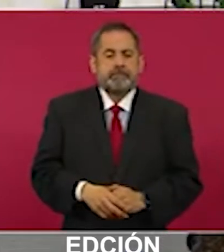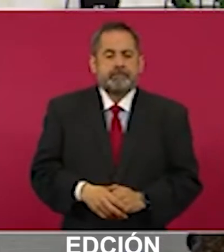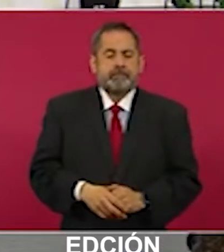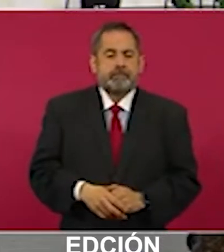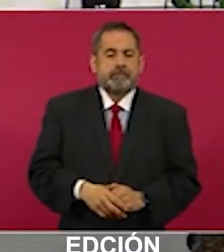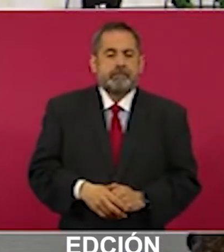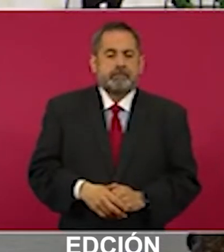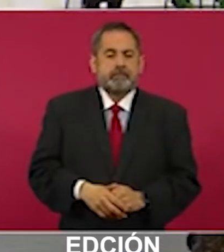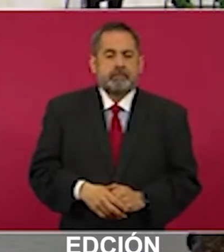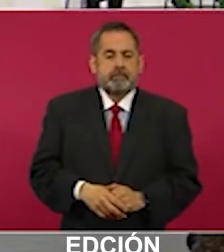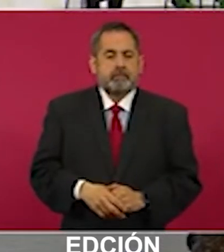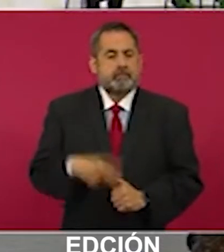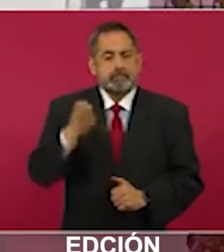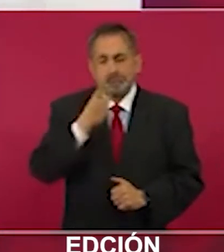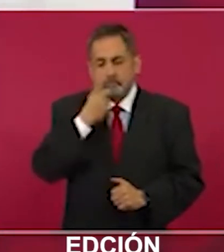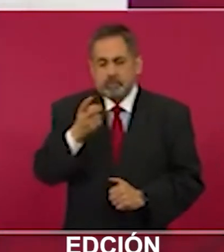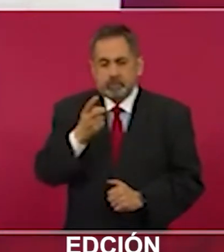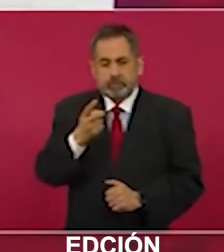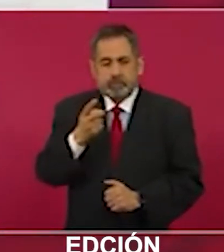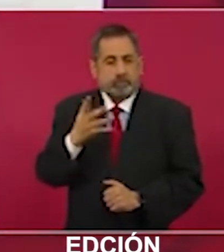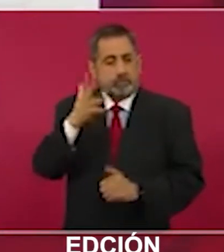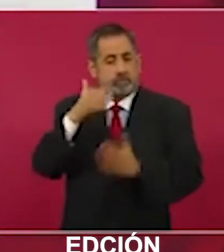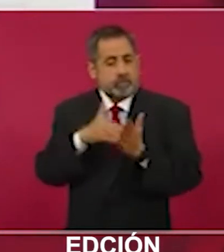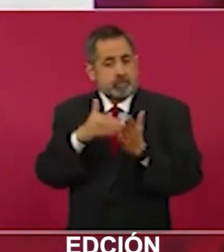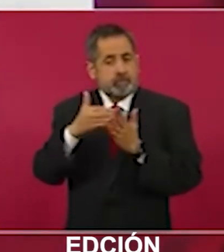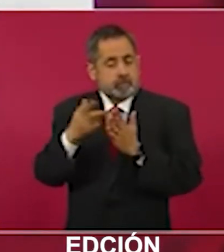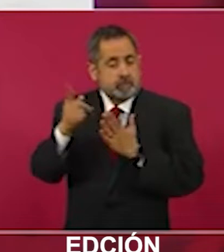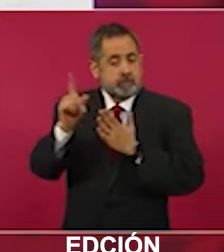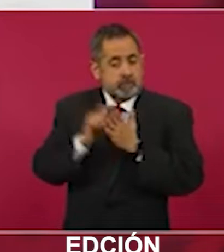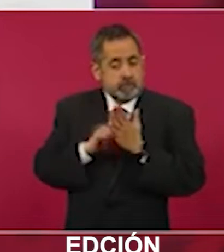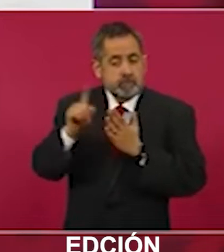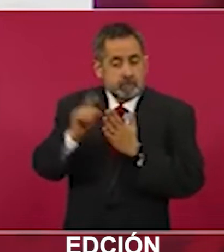Por eso les hablo de 5 millones mensuales